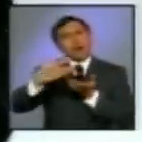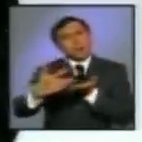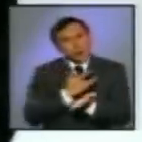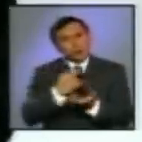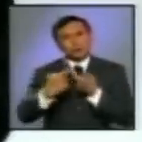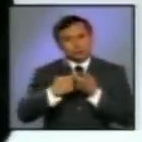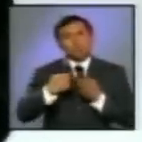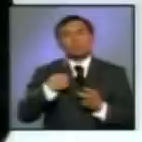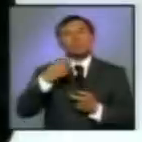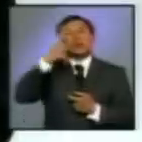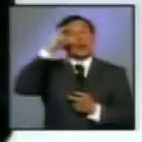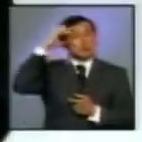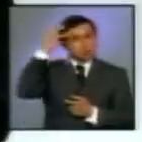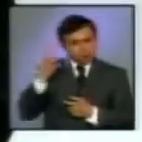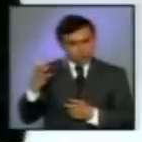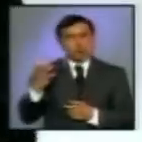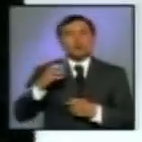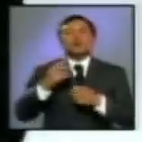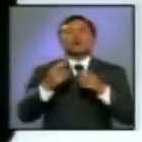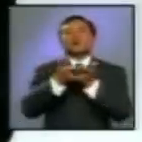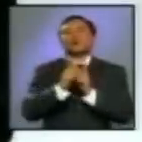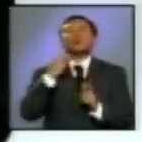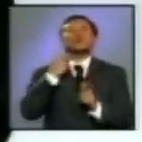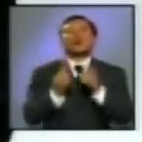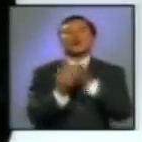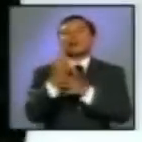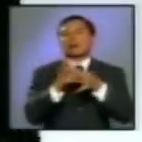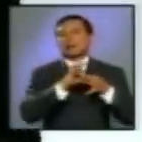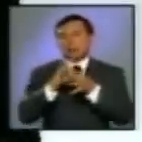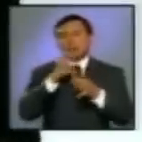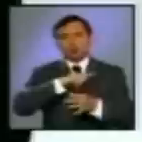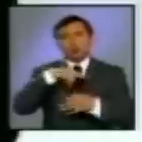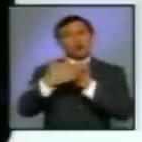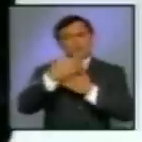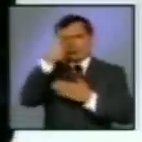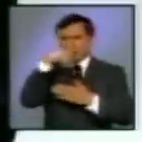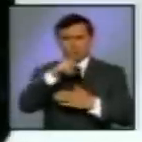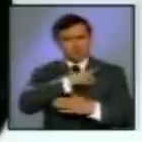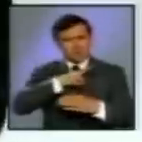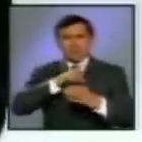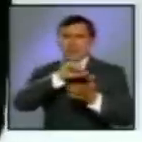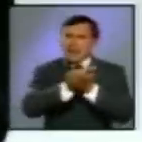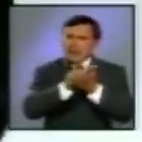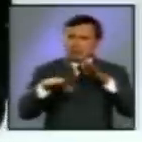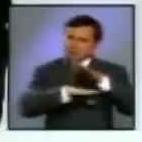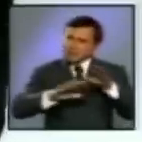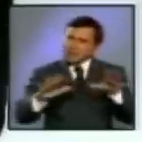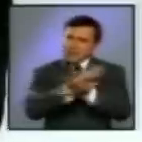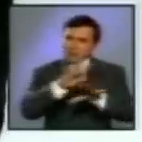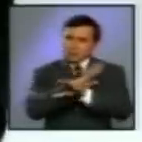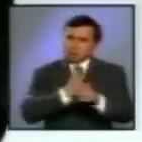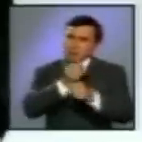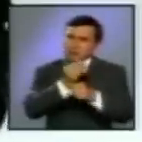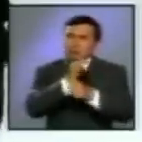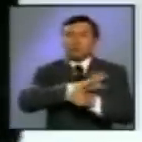llevar a cabo esta revolución que necesita México, estas profundas reformas estructurales que nos puedan llevar a ser un país próspero,